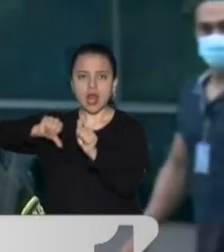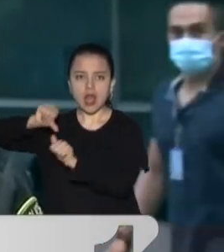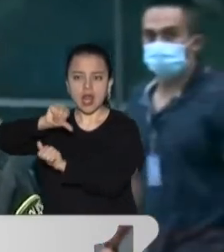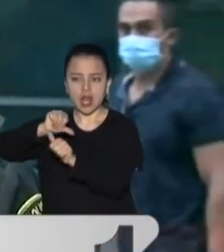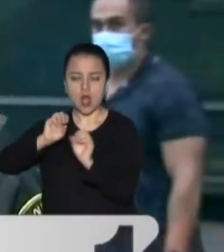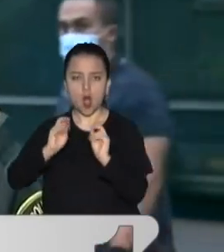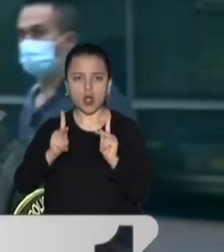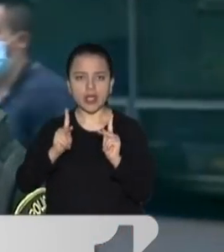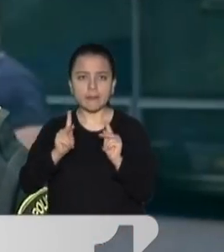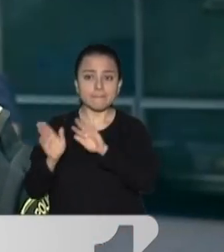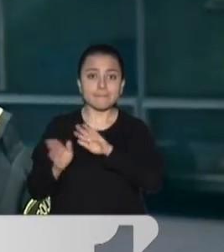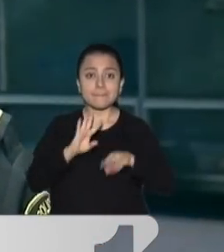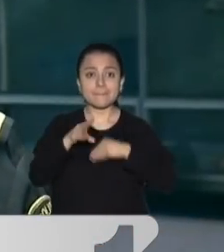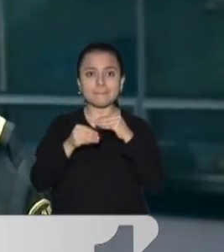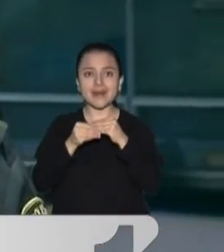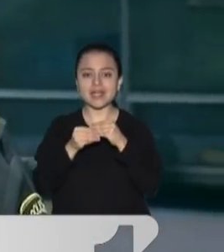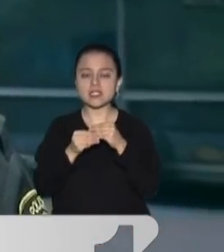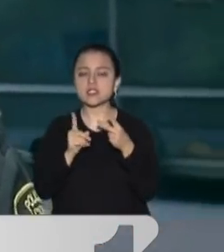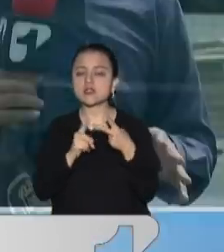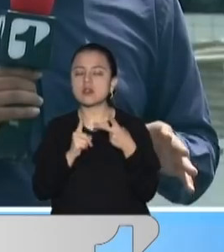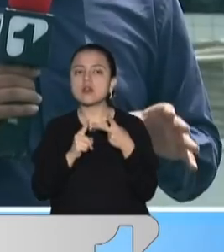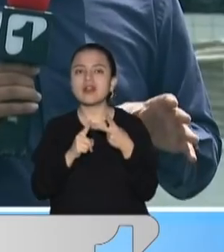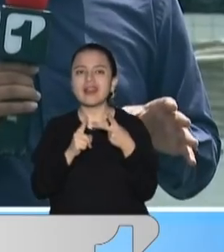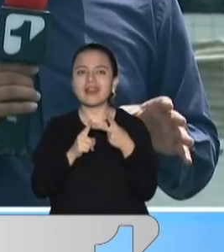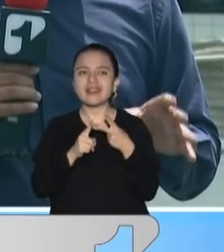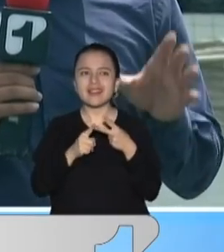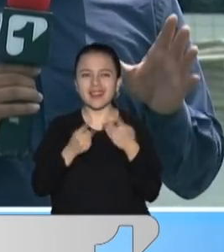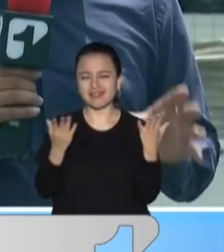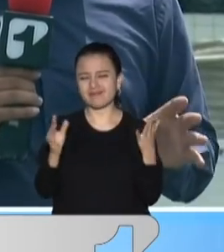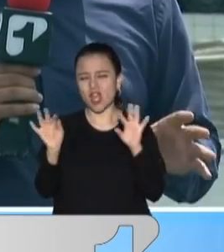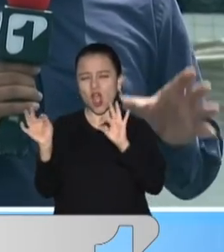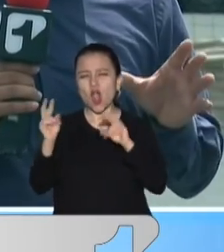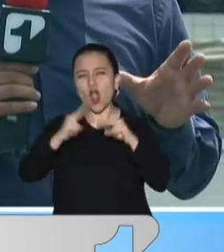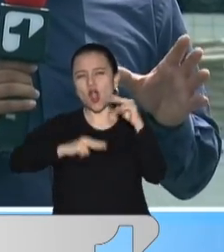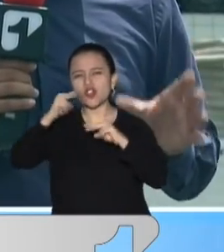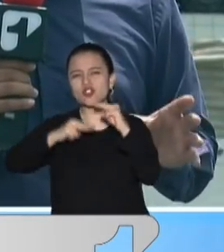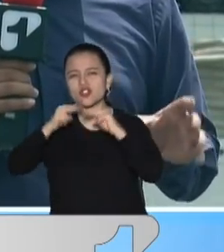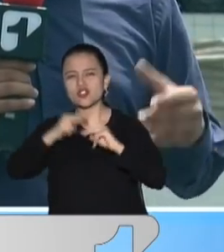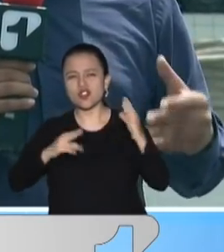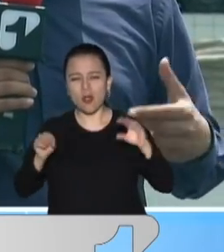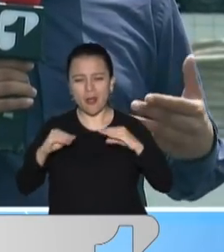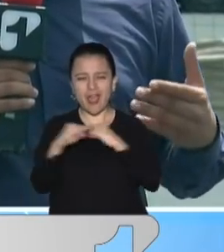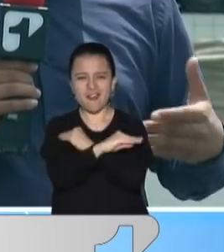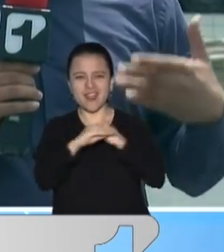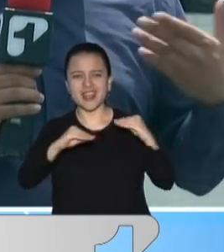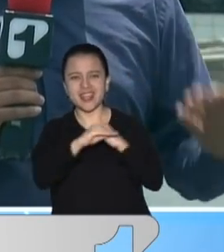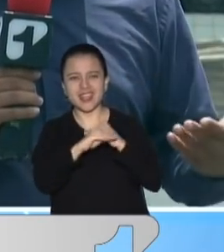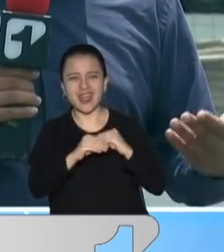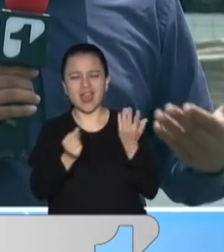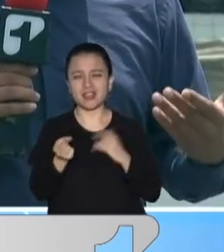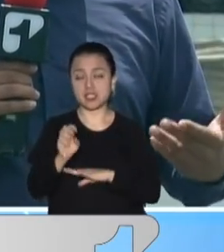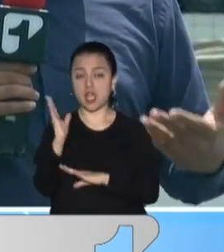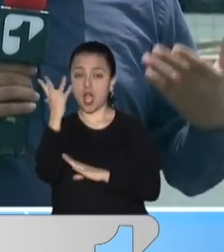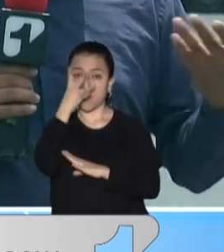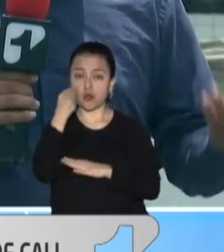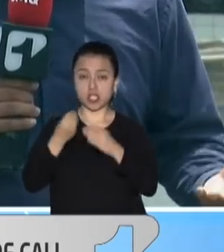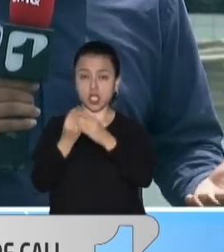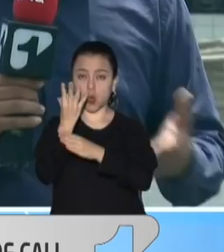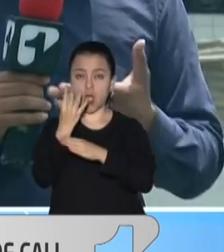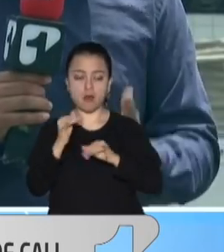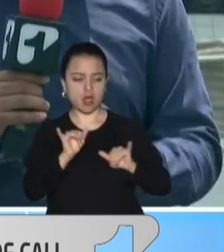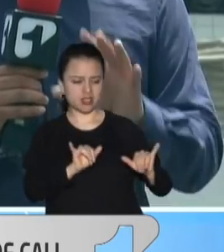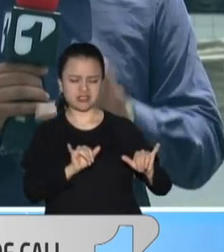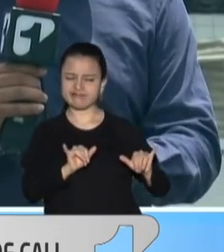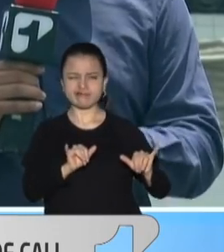Avenida Sexta, serían entregados a programas enfocados a atender las necesidades de los jóvenes, de las